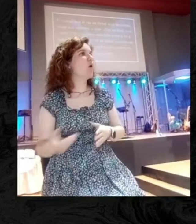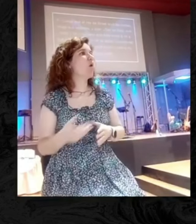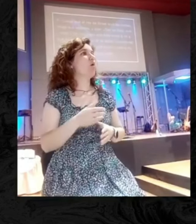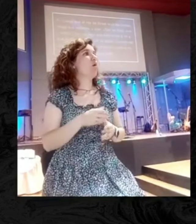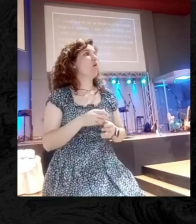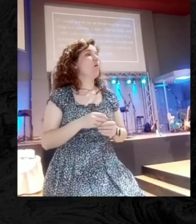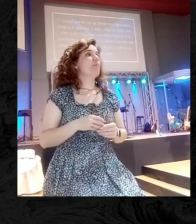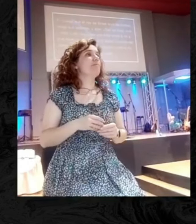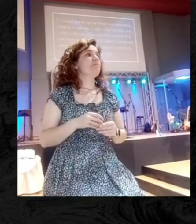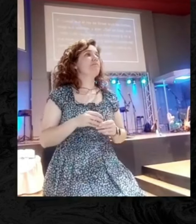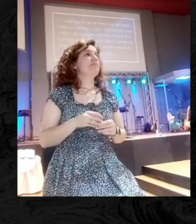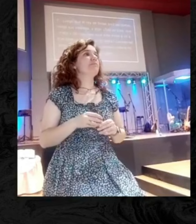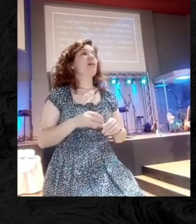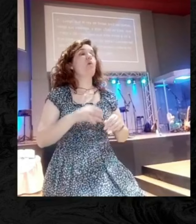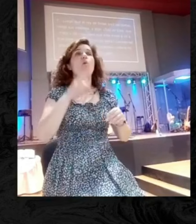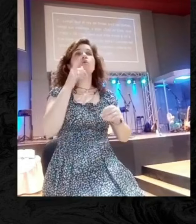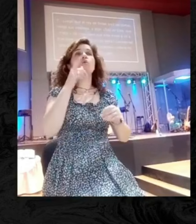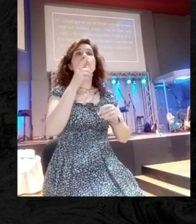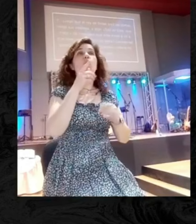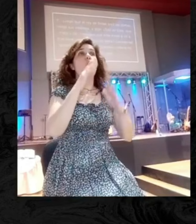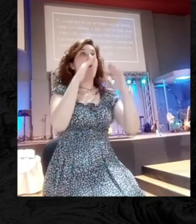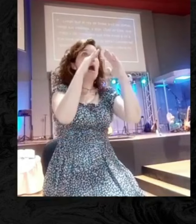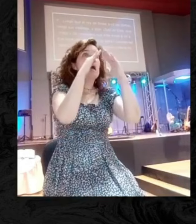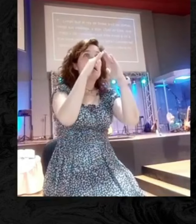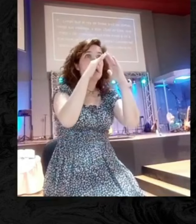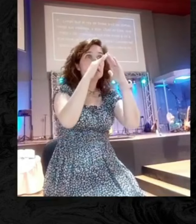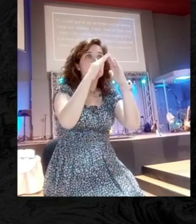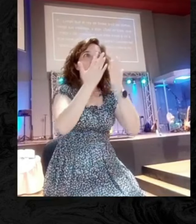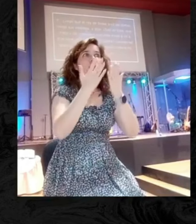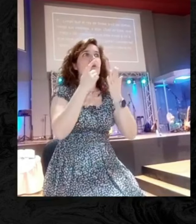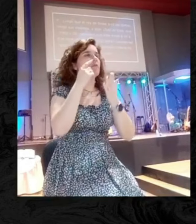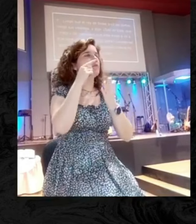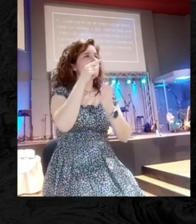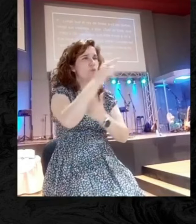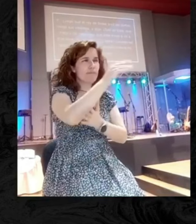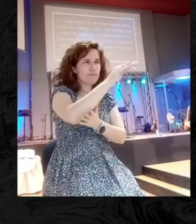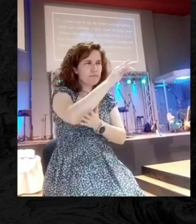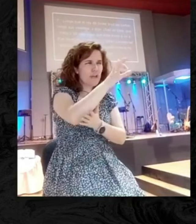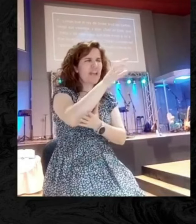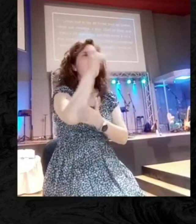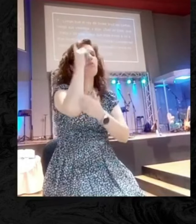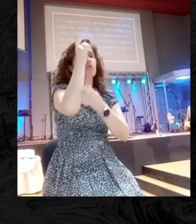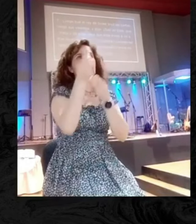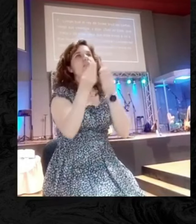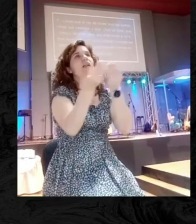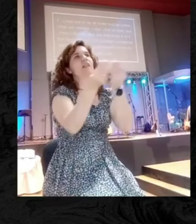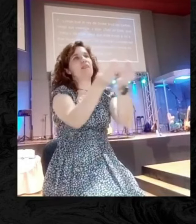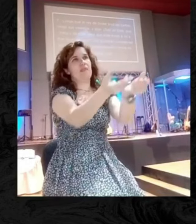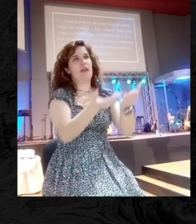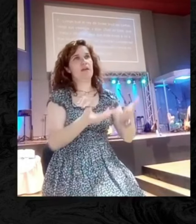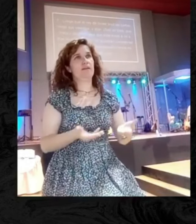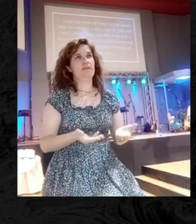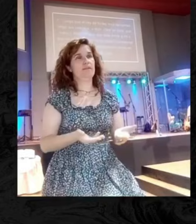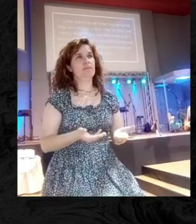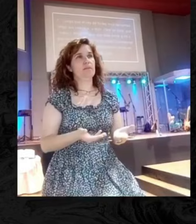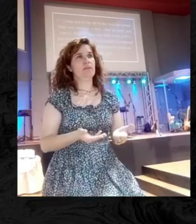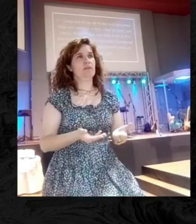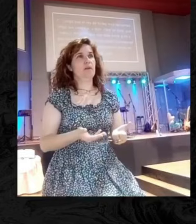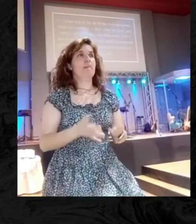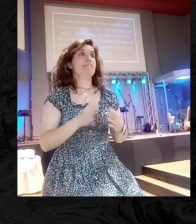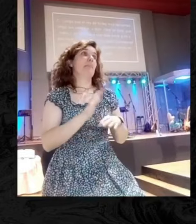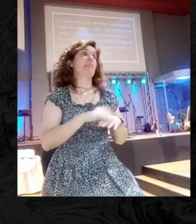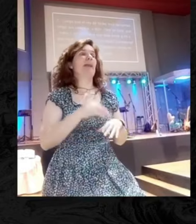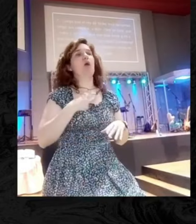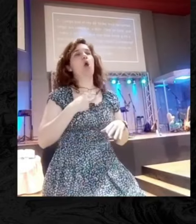provisión o una casa Dios te va a dar la fe que necesitas para todo eso pero no para hacer cosas que son